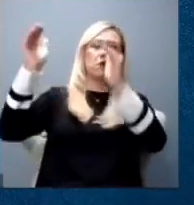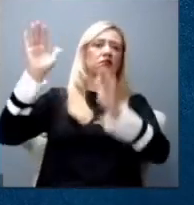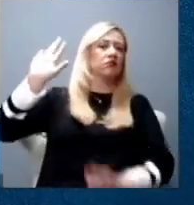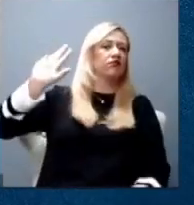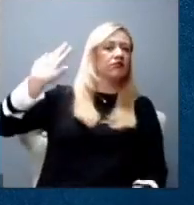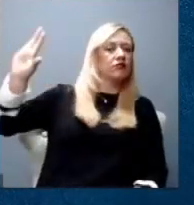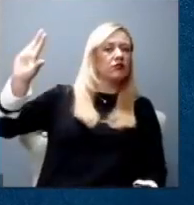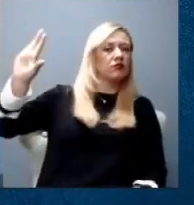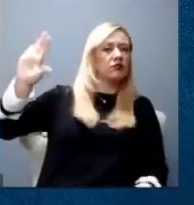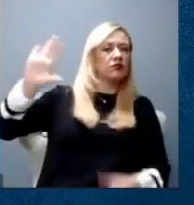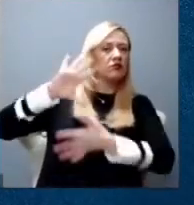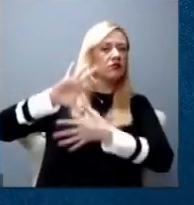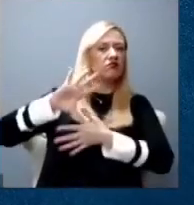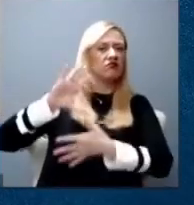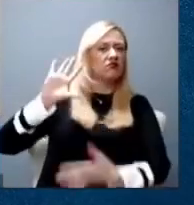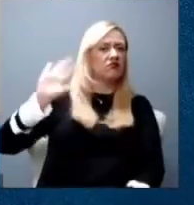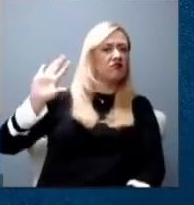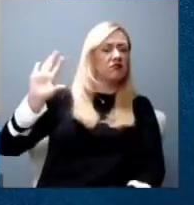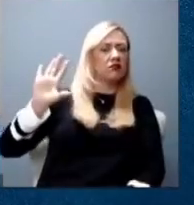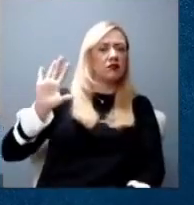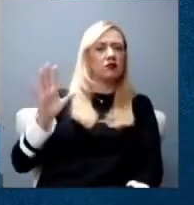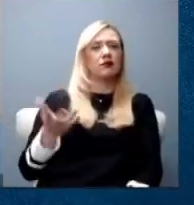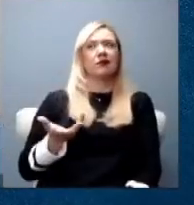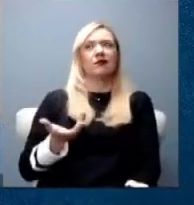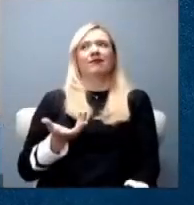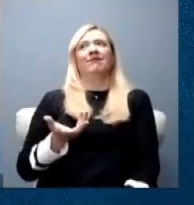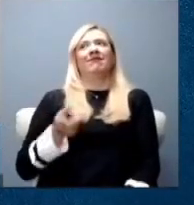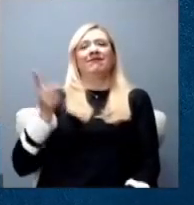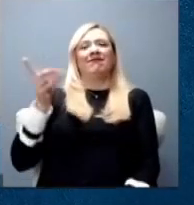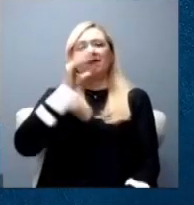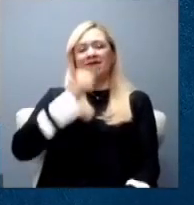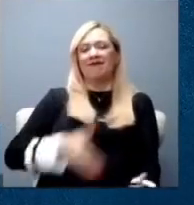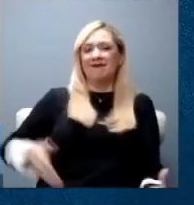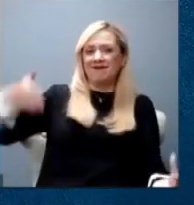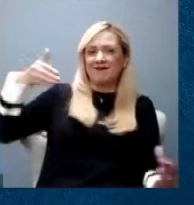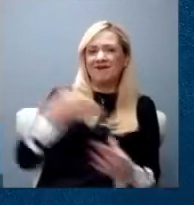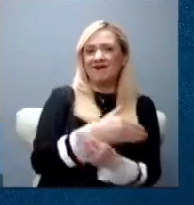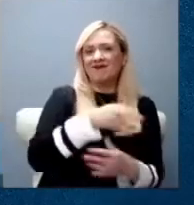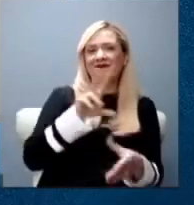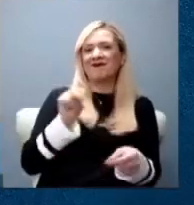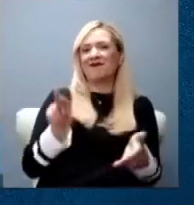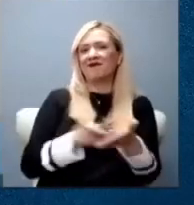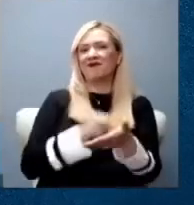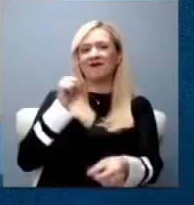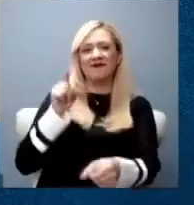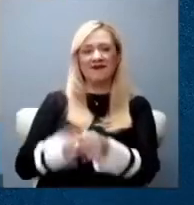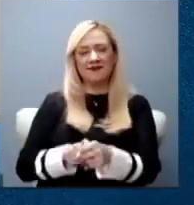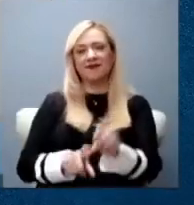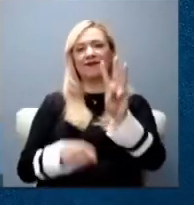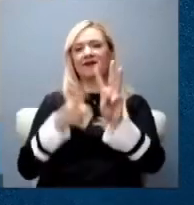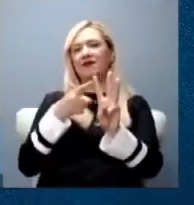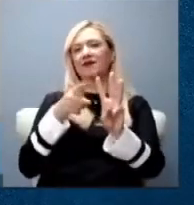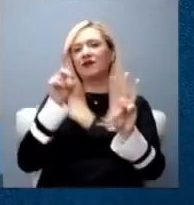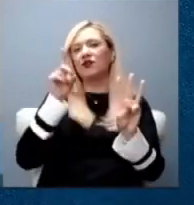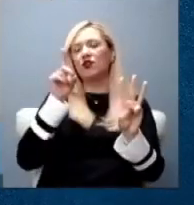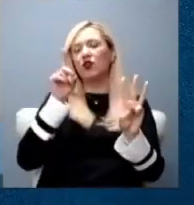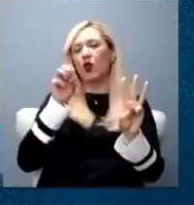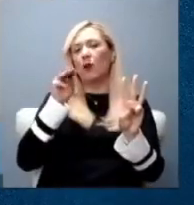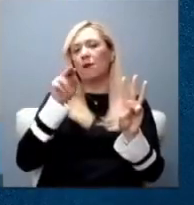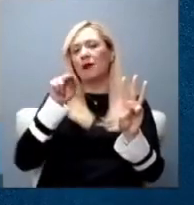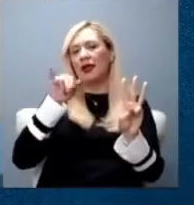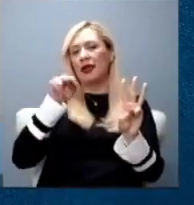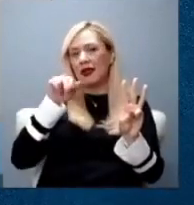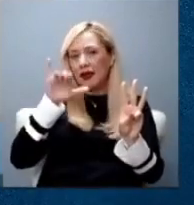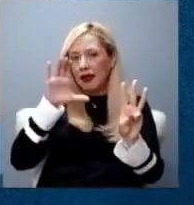puede conocer casos por violaciones a derechos reconocidos en la Declaración y en la Convención Americana. ¿Y quiénes son esos 3 estados? Dominica, Granada y Jamaica.